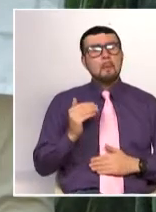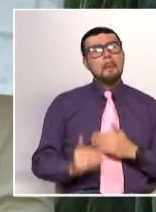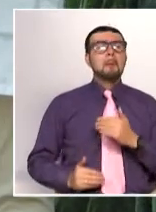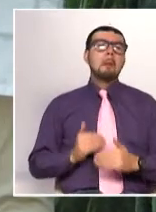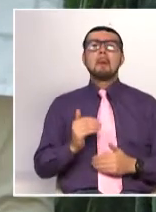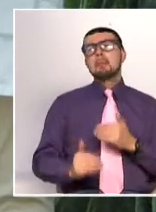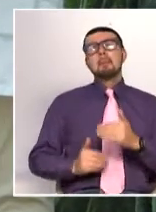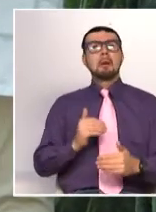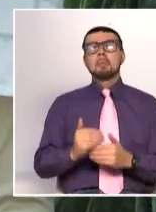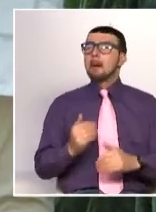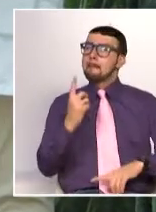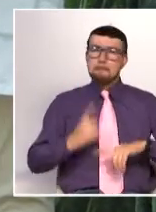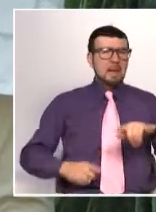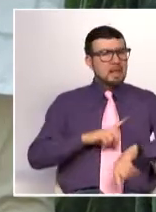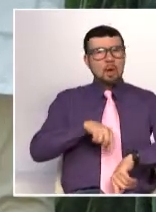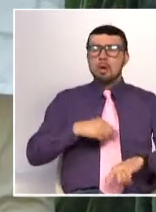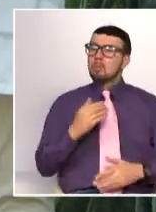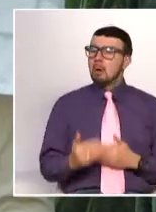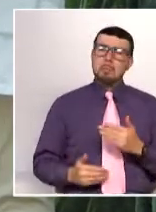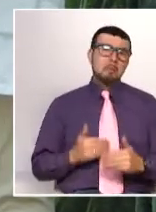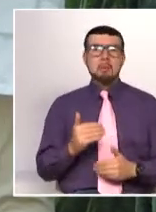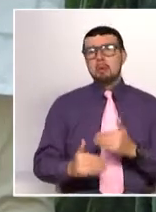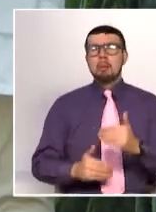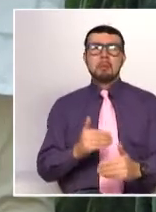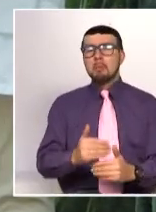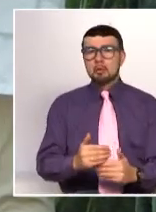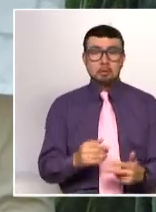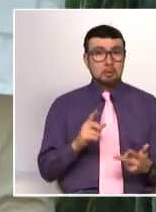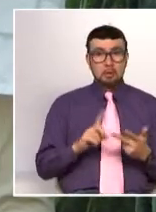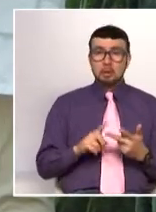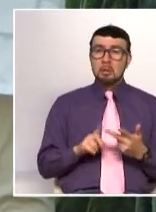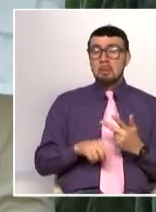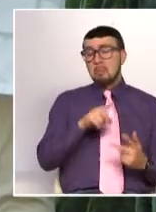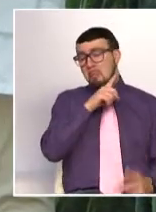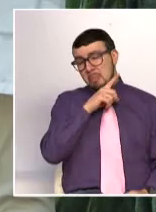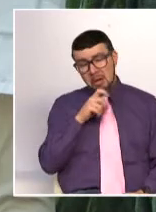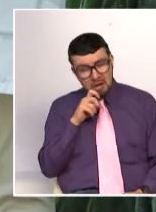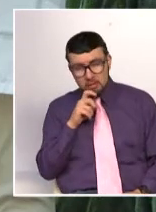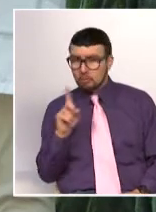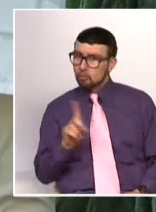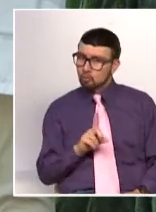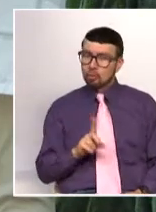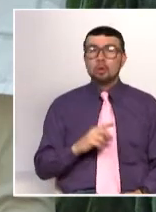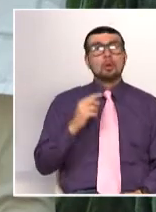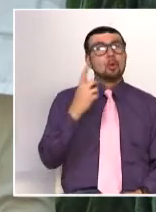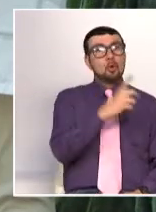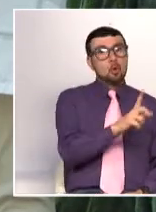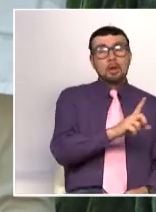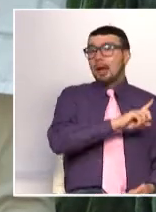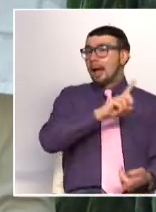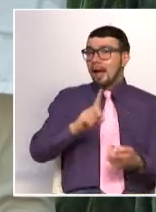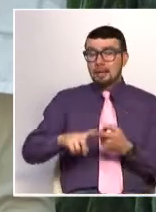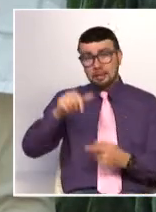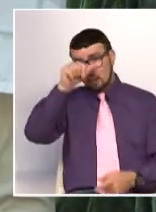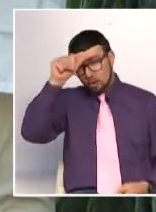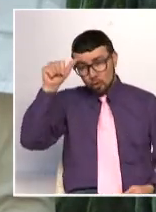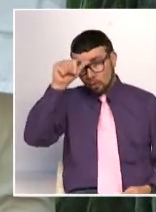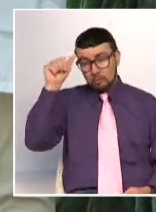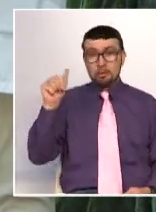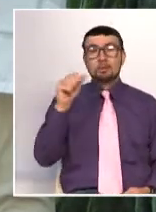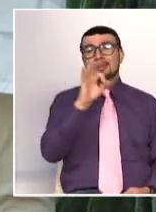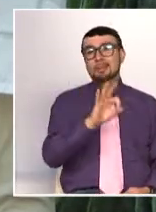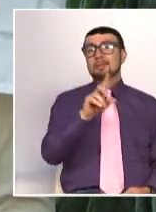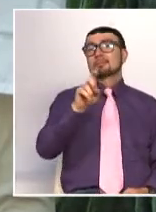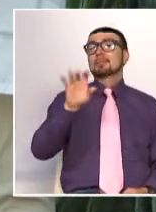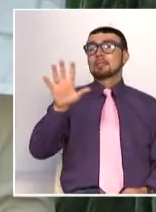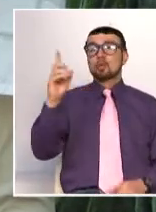continua y sin pereza es del lunes a domingo 365 días al año la alimentación ahora para ahora nos va a orientar